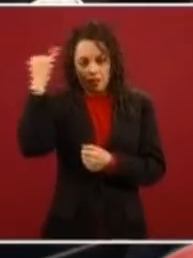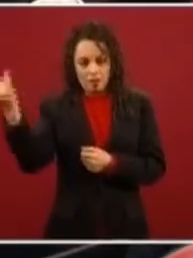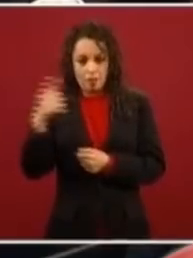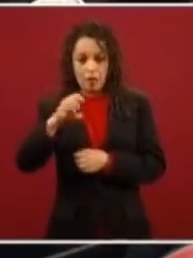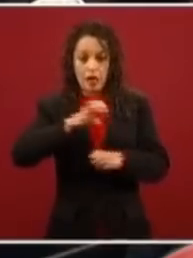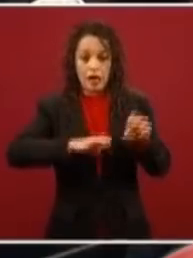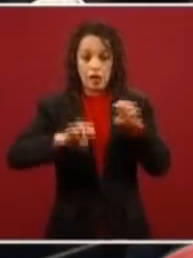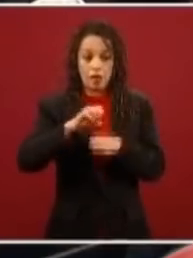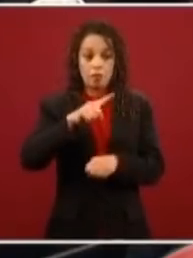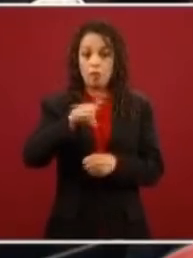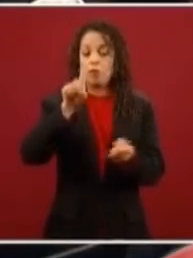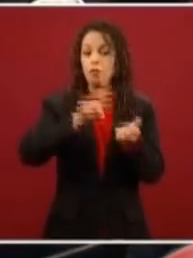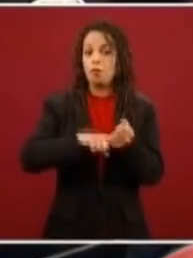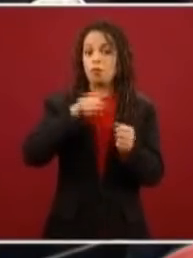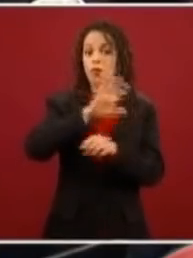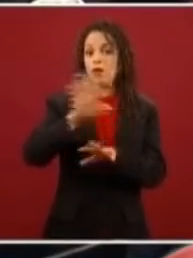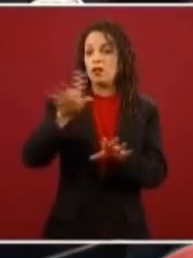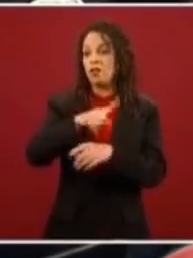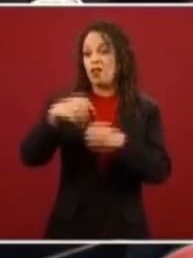quiebran,